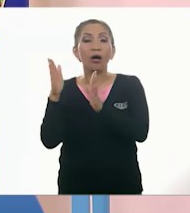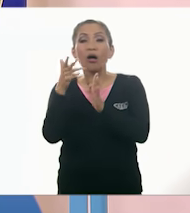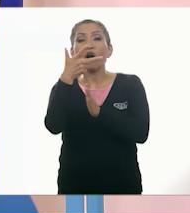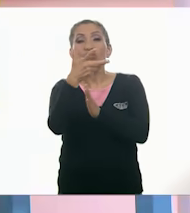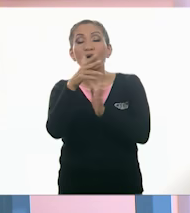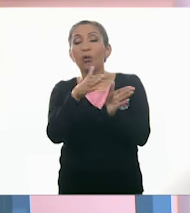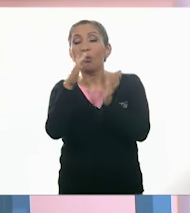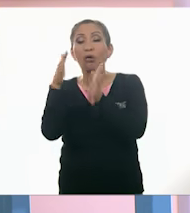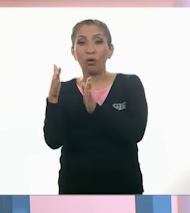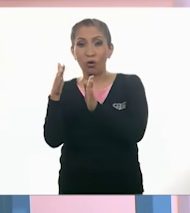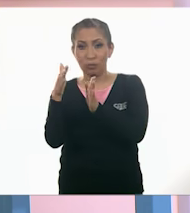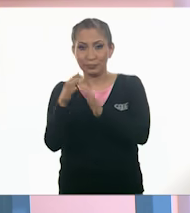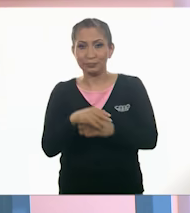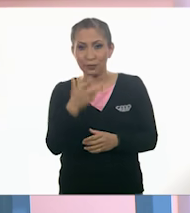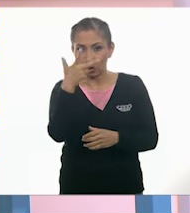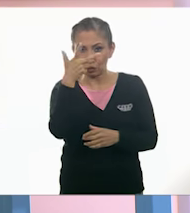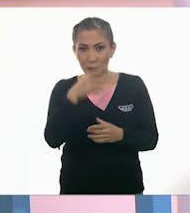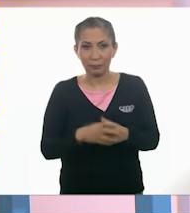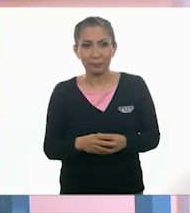número 8.